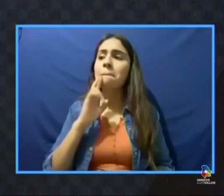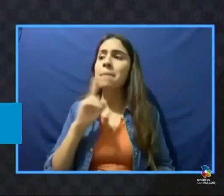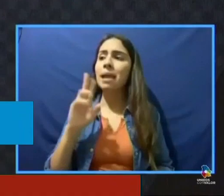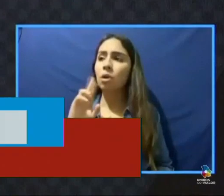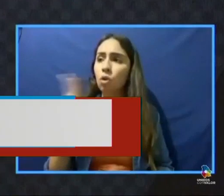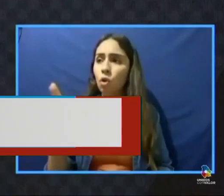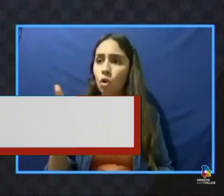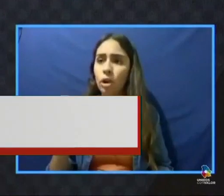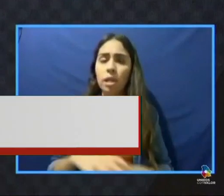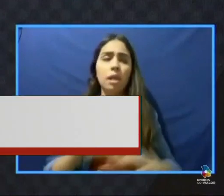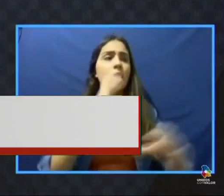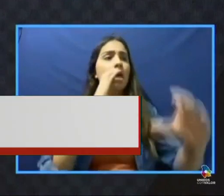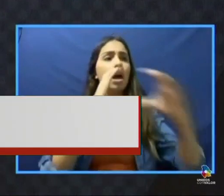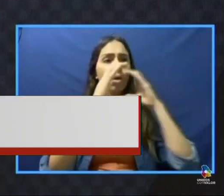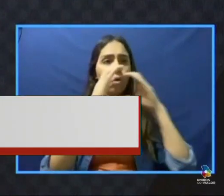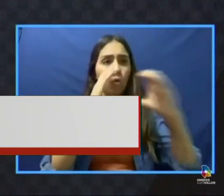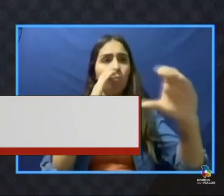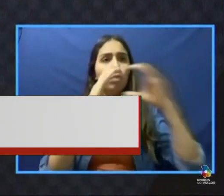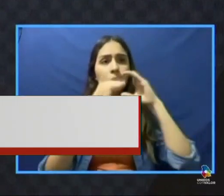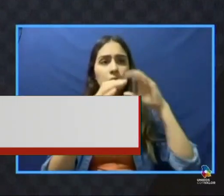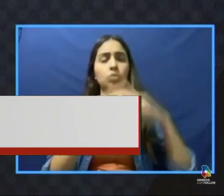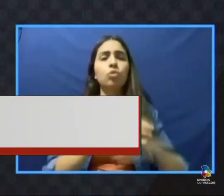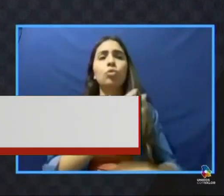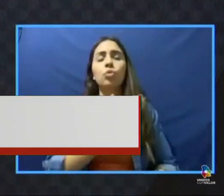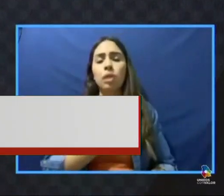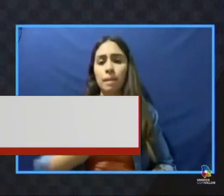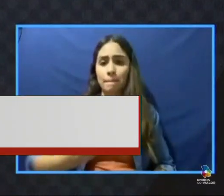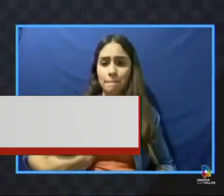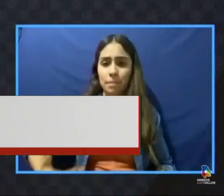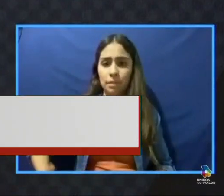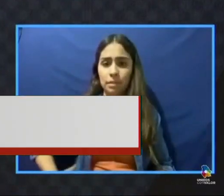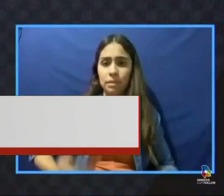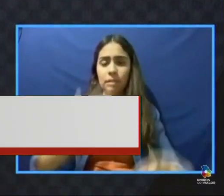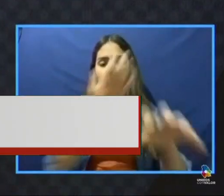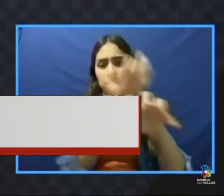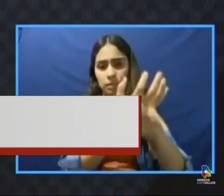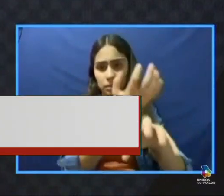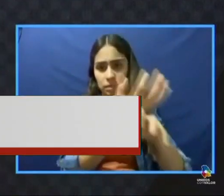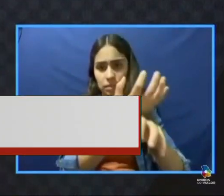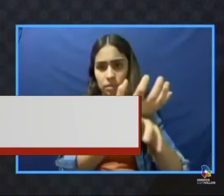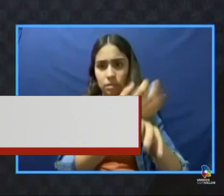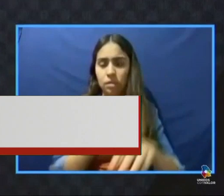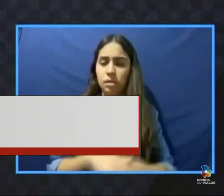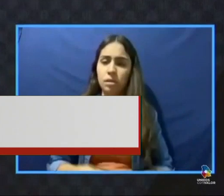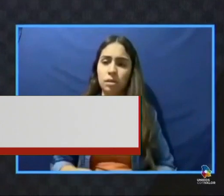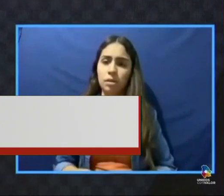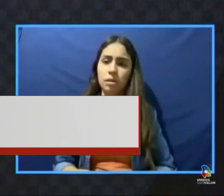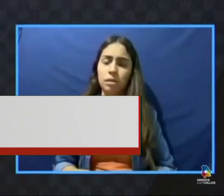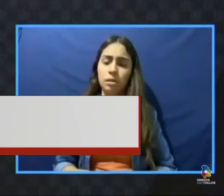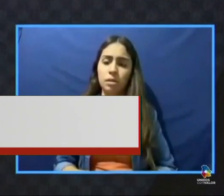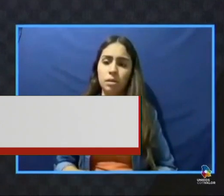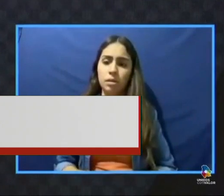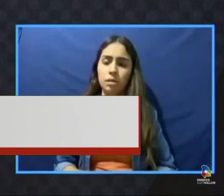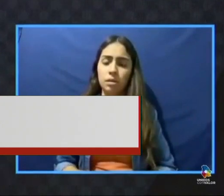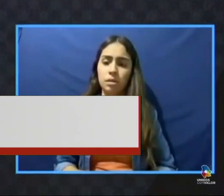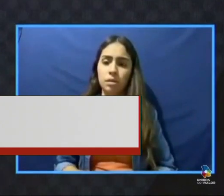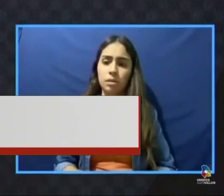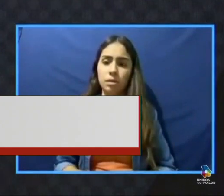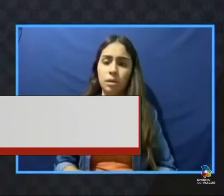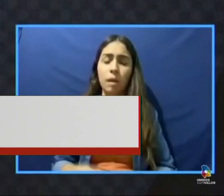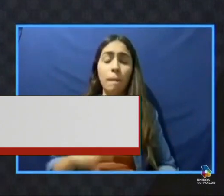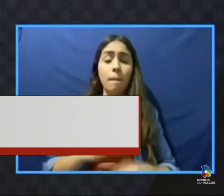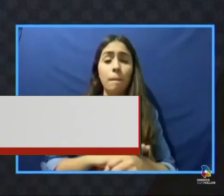de diálogo internacional, porque de ahí depende mucho la cooperación en el mundo